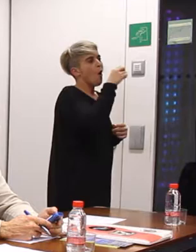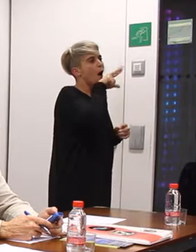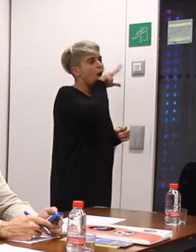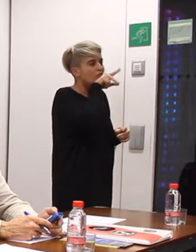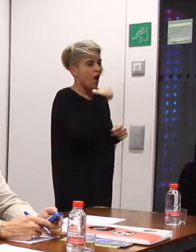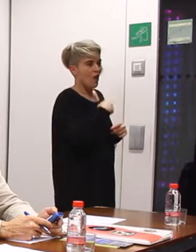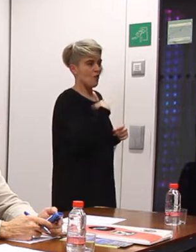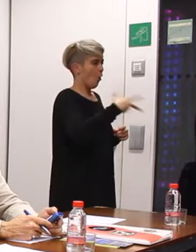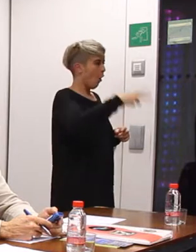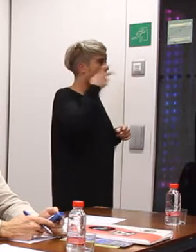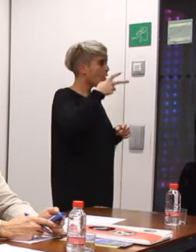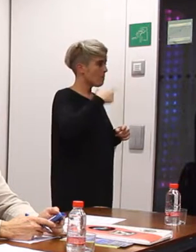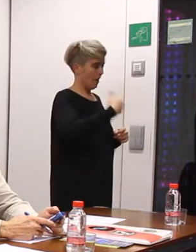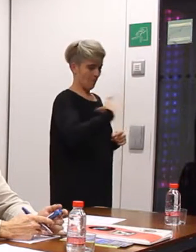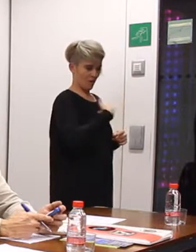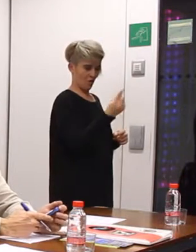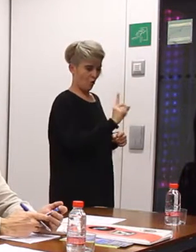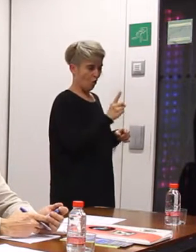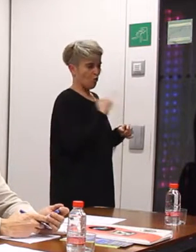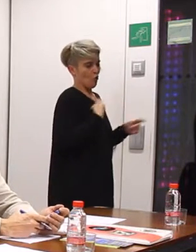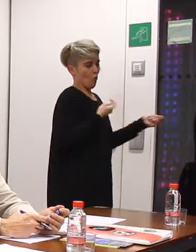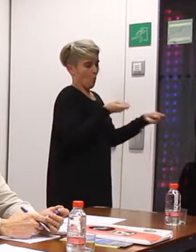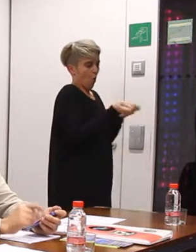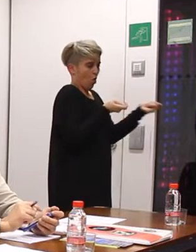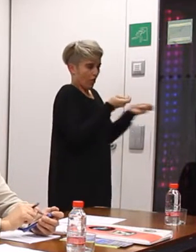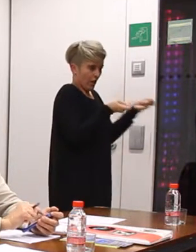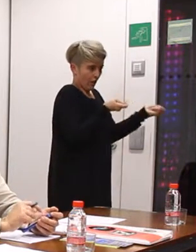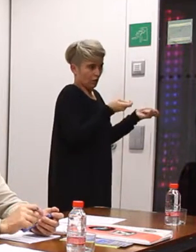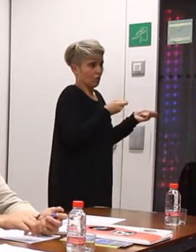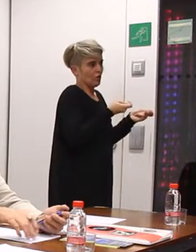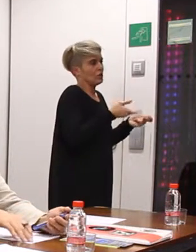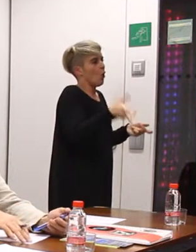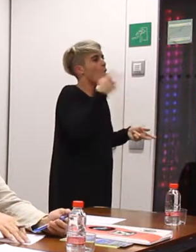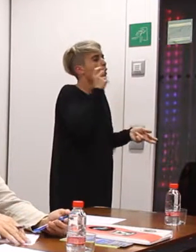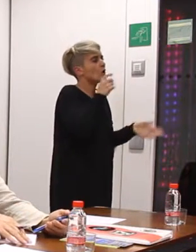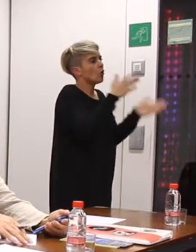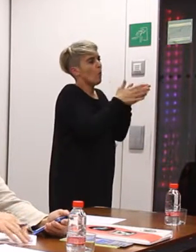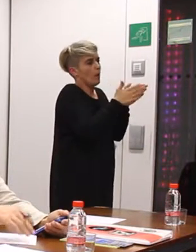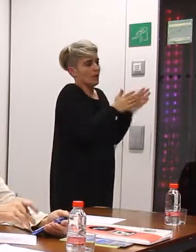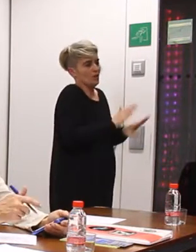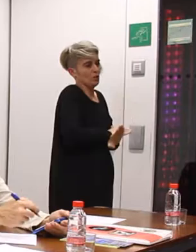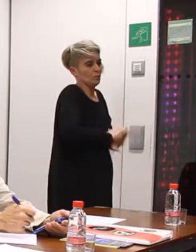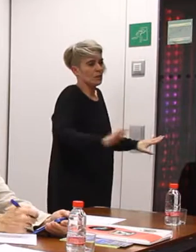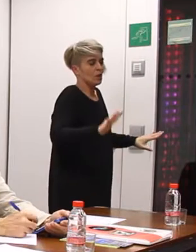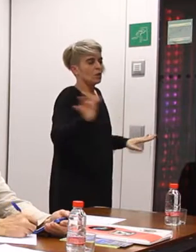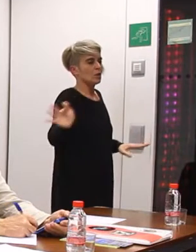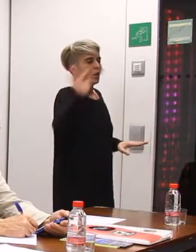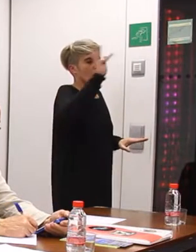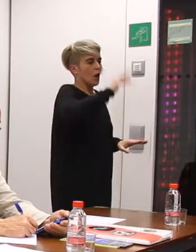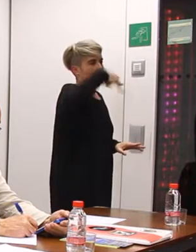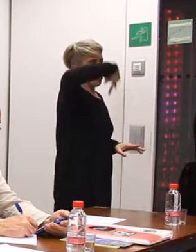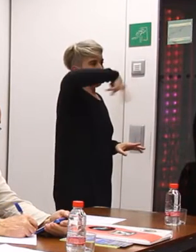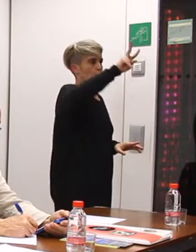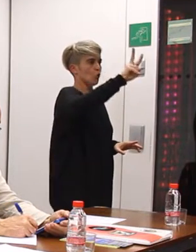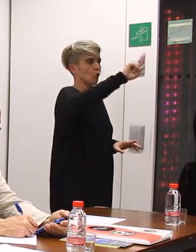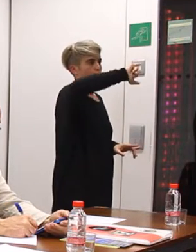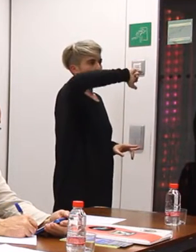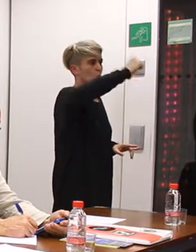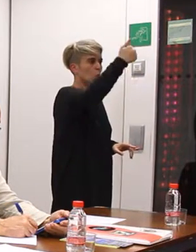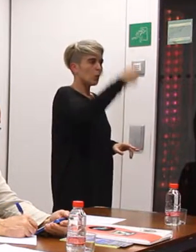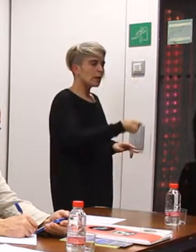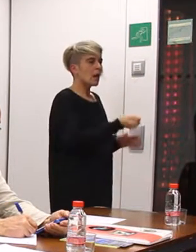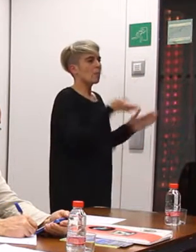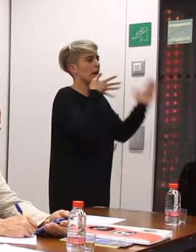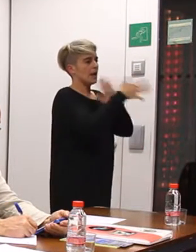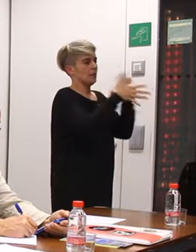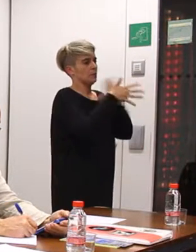moderadora, habéis venido a oír a quienes nos acompañan a la mesa, así que le voy a dejar la palabra a Nuria Tendeiro para que nos haga ese mapa